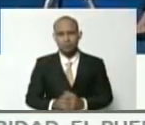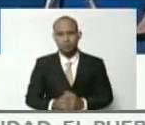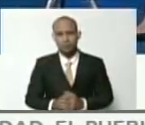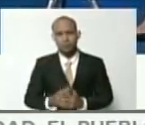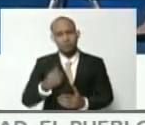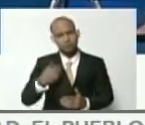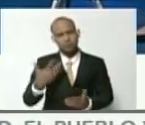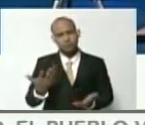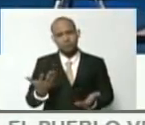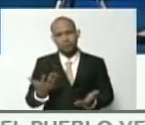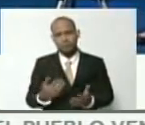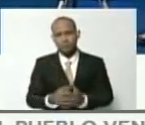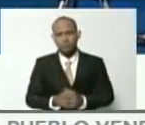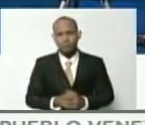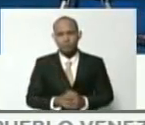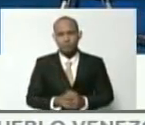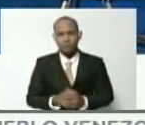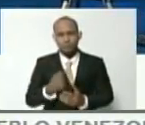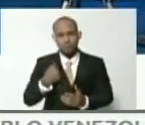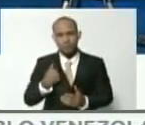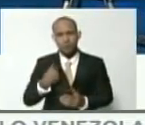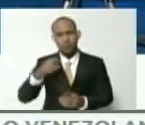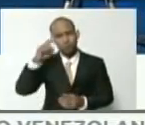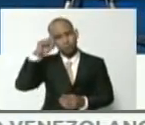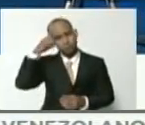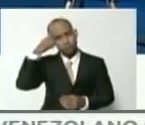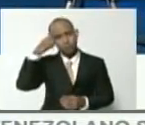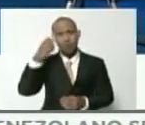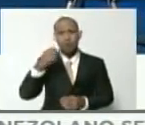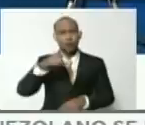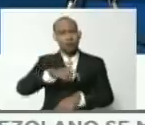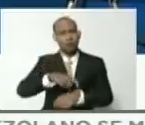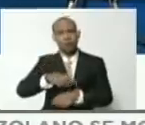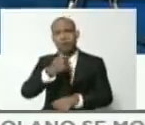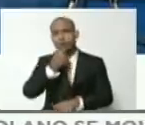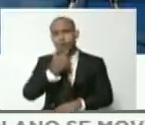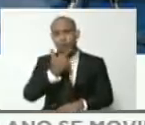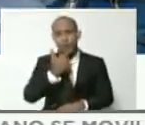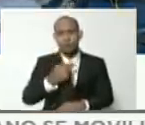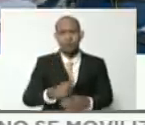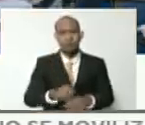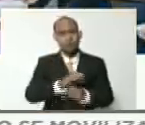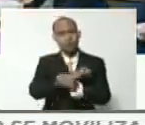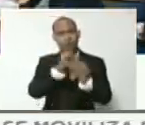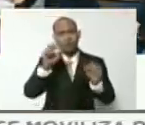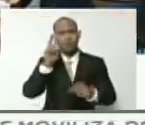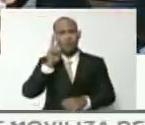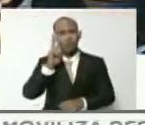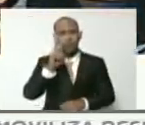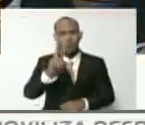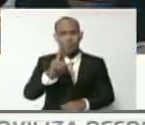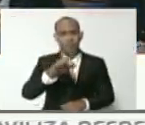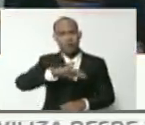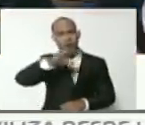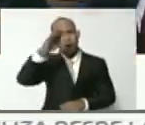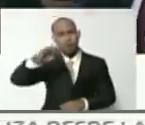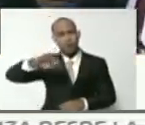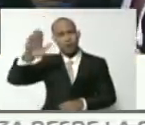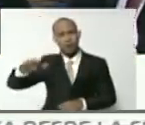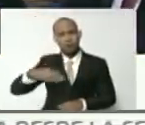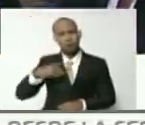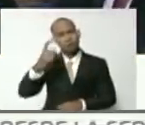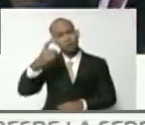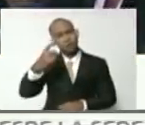voy a perder los momentos bonitos. En la mañana ver el Ávila me va a